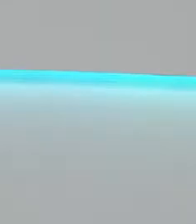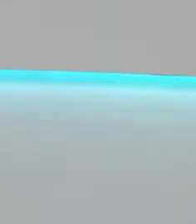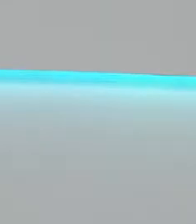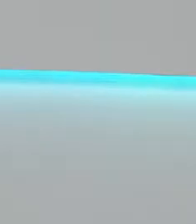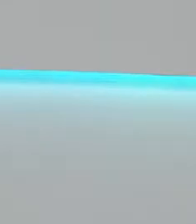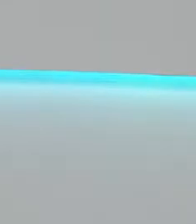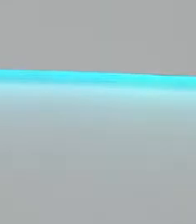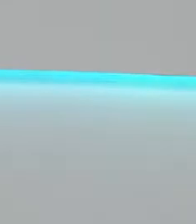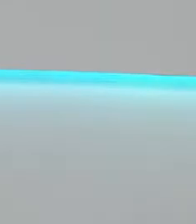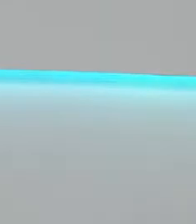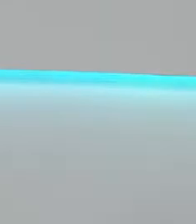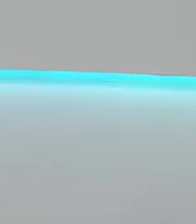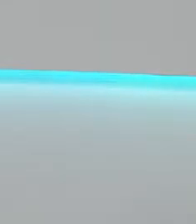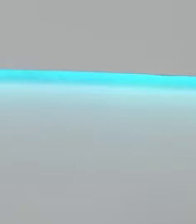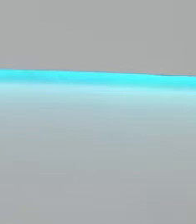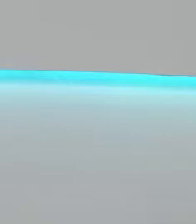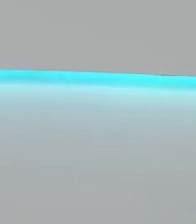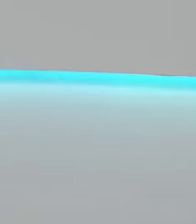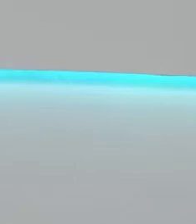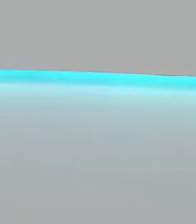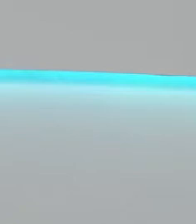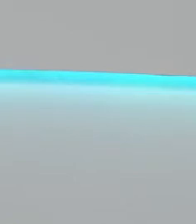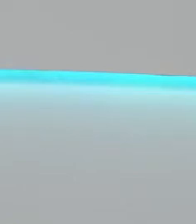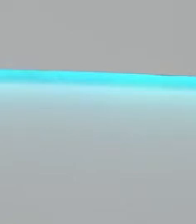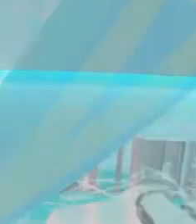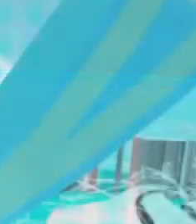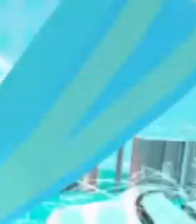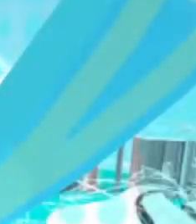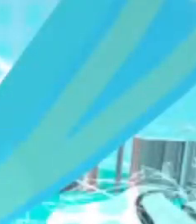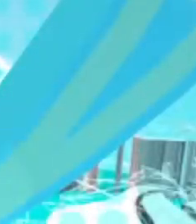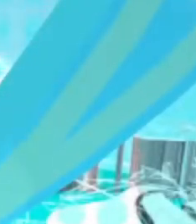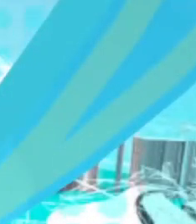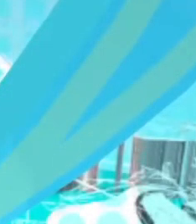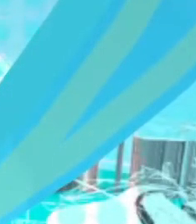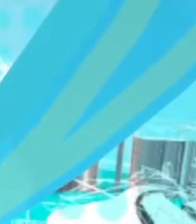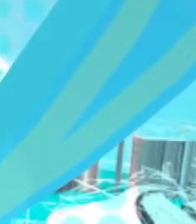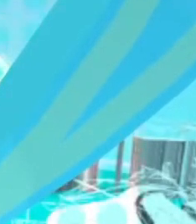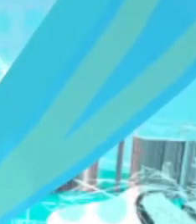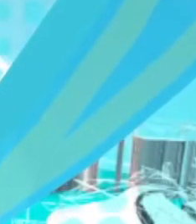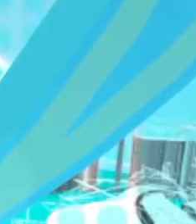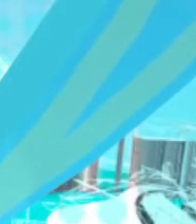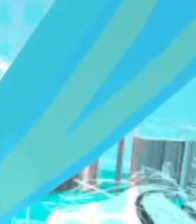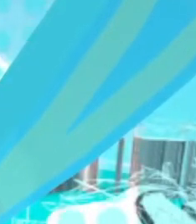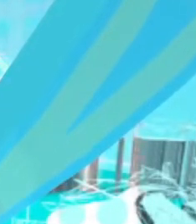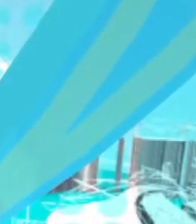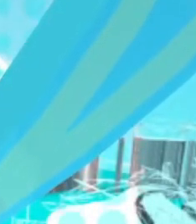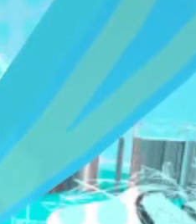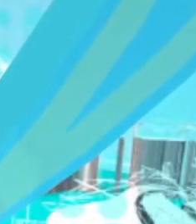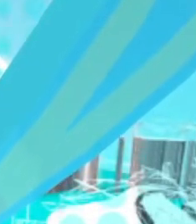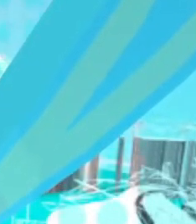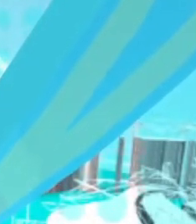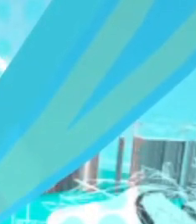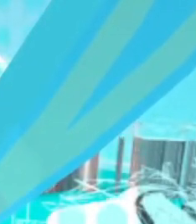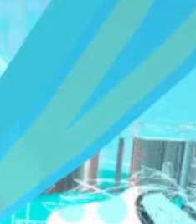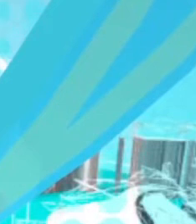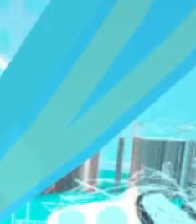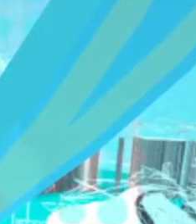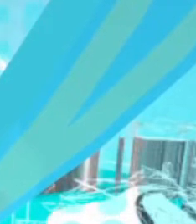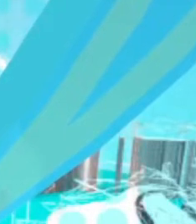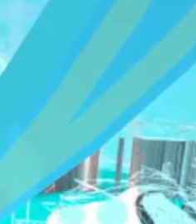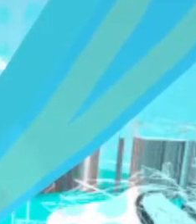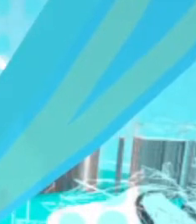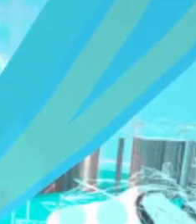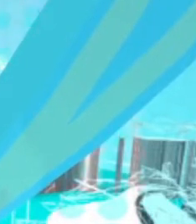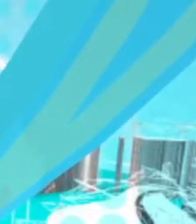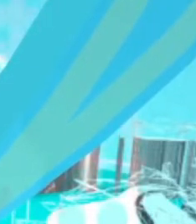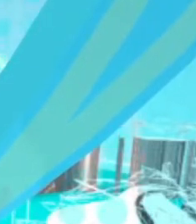A las 7 de la noche con 22 minutos vamos a repasar la cotización de cierre de la divisa